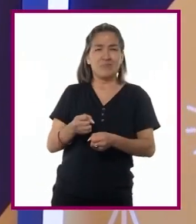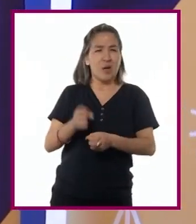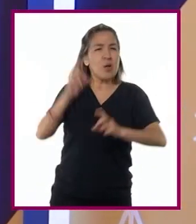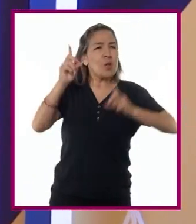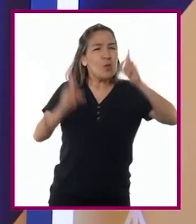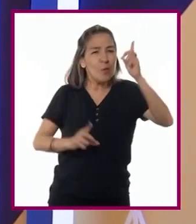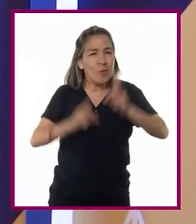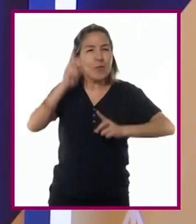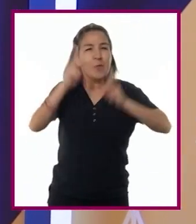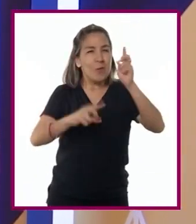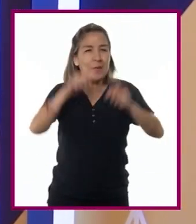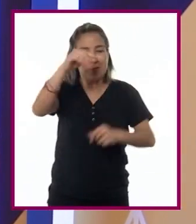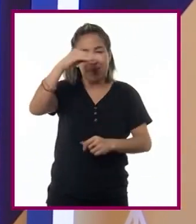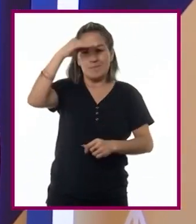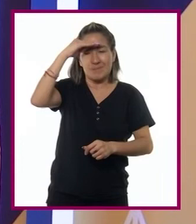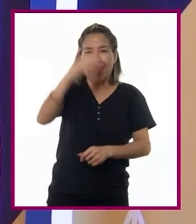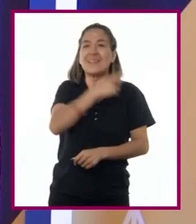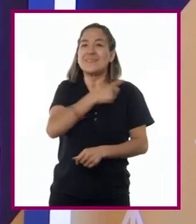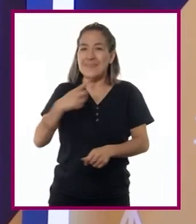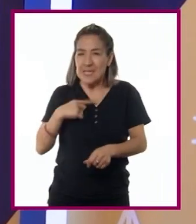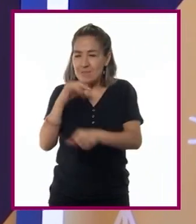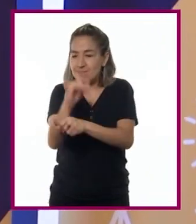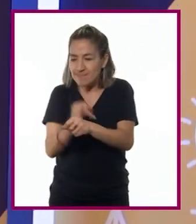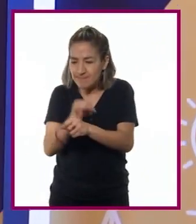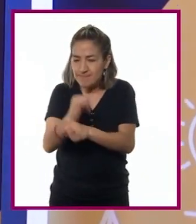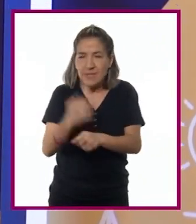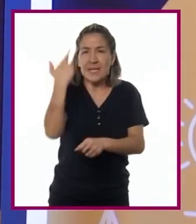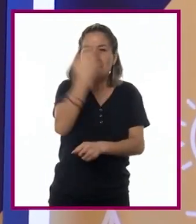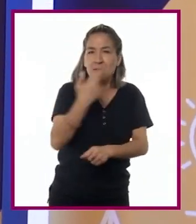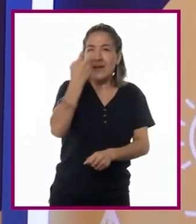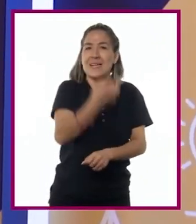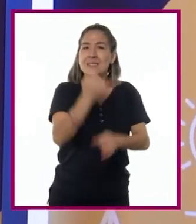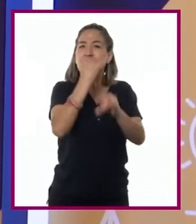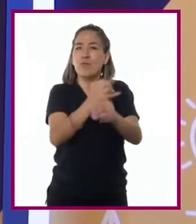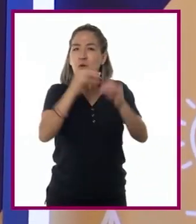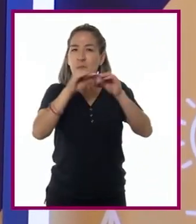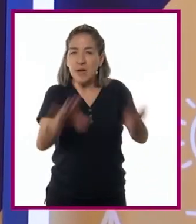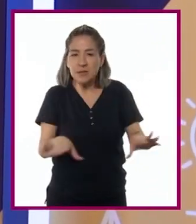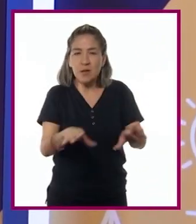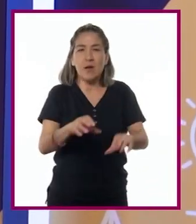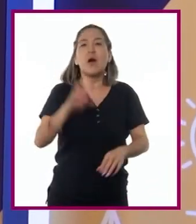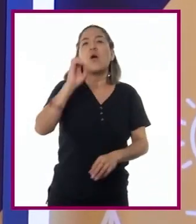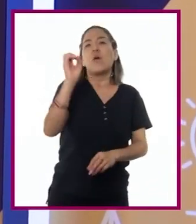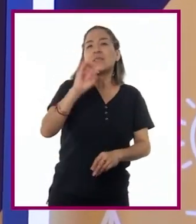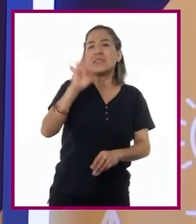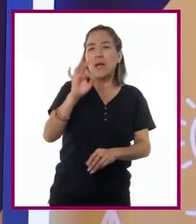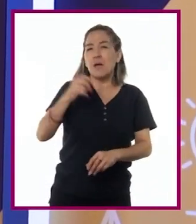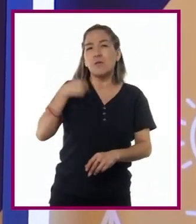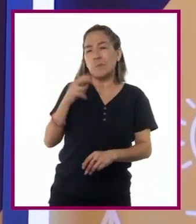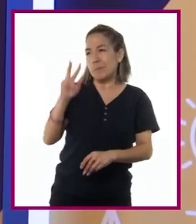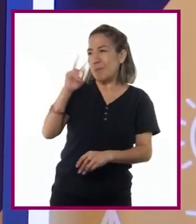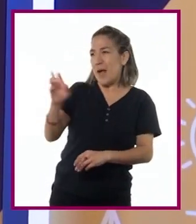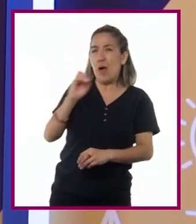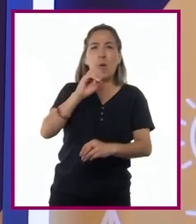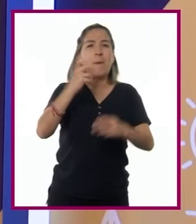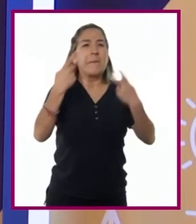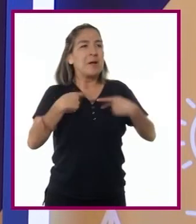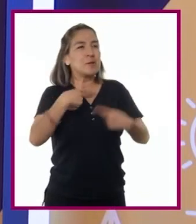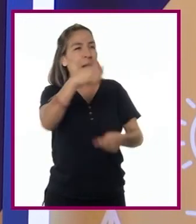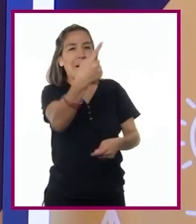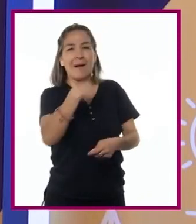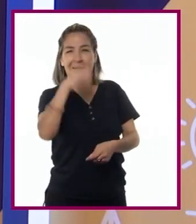para investigar, analizar y reflexionar la información que buscamos o recibimos, a fin de que nos ayuden